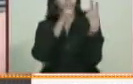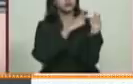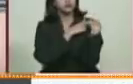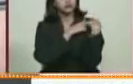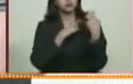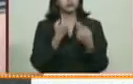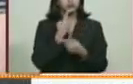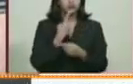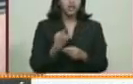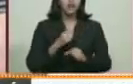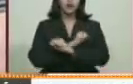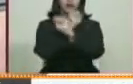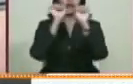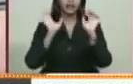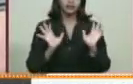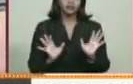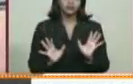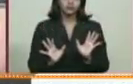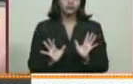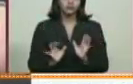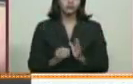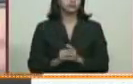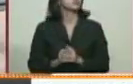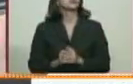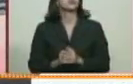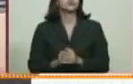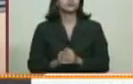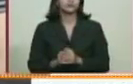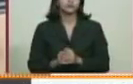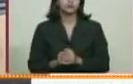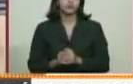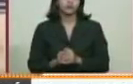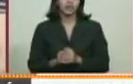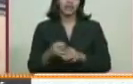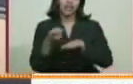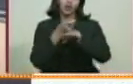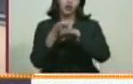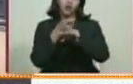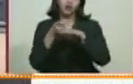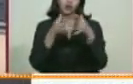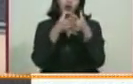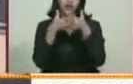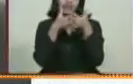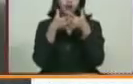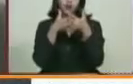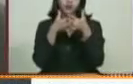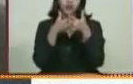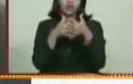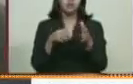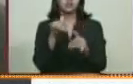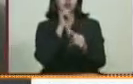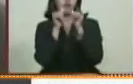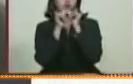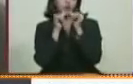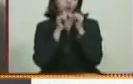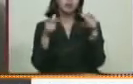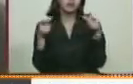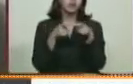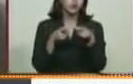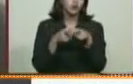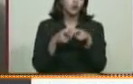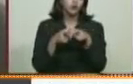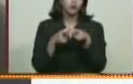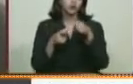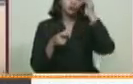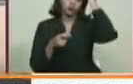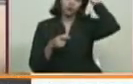claramente que el gobierno de los Estados Unidos él le iba a informar de la reunión y